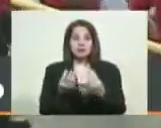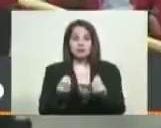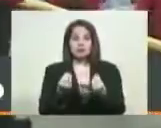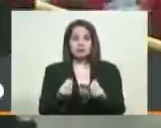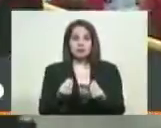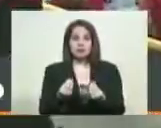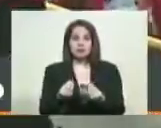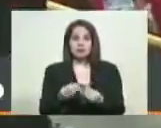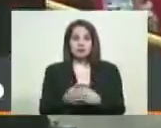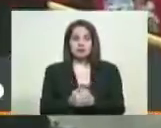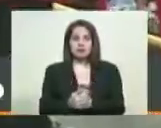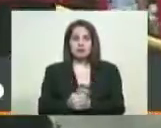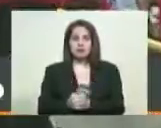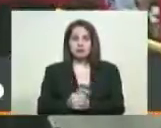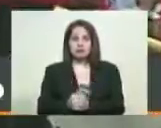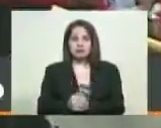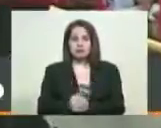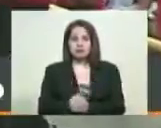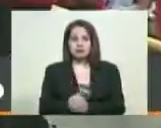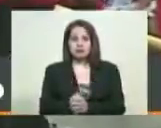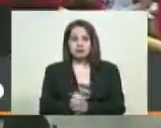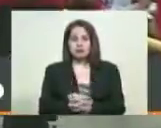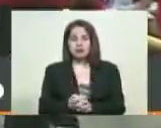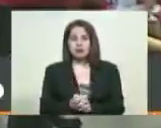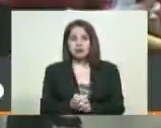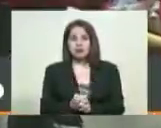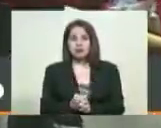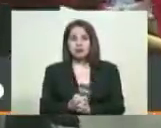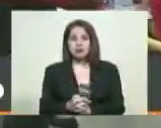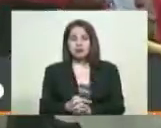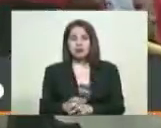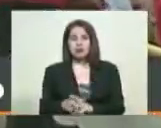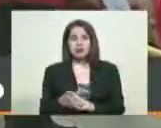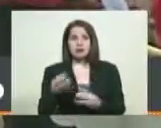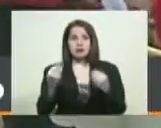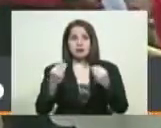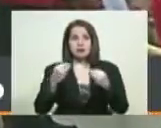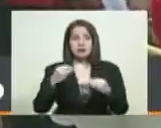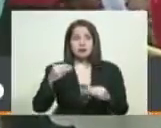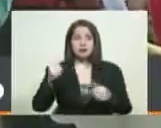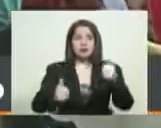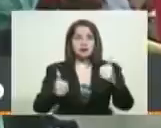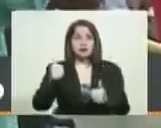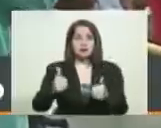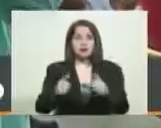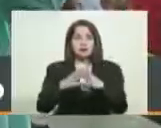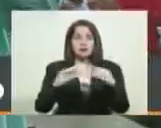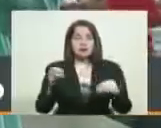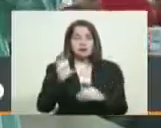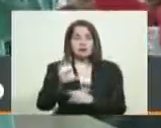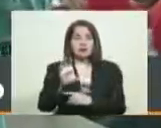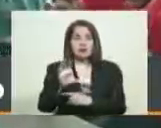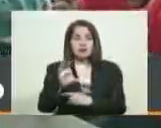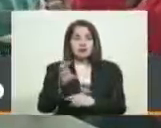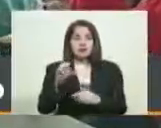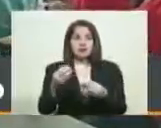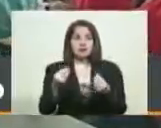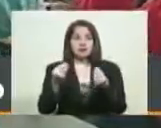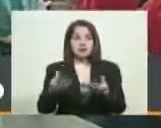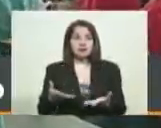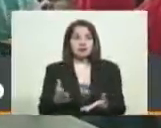elegir a los diputados y diputadas de los consejos legislativos estadales de todo el país. Tienen doble